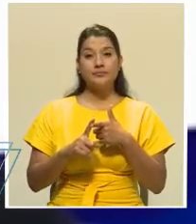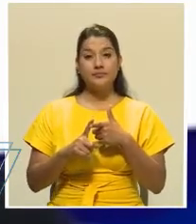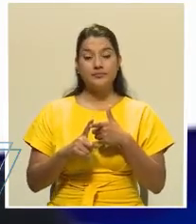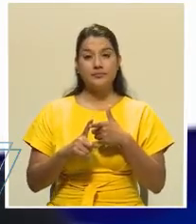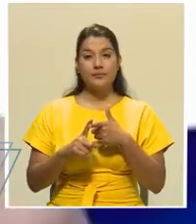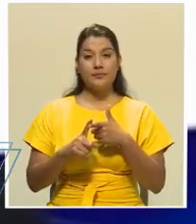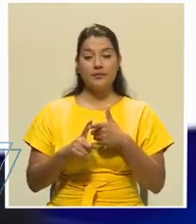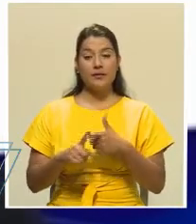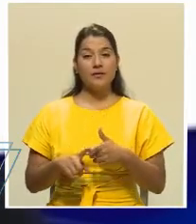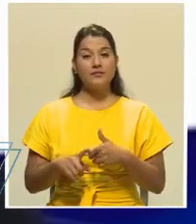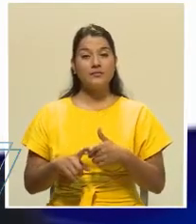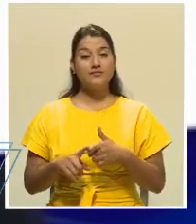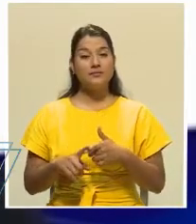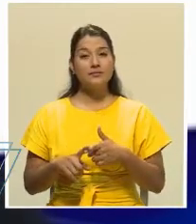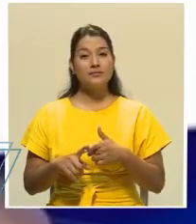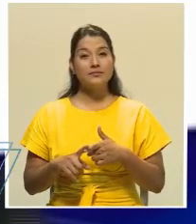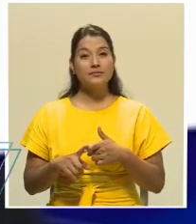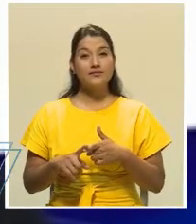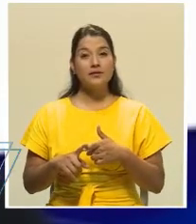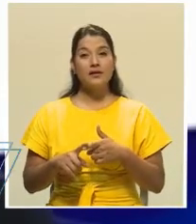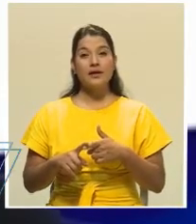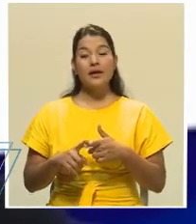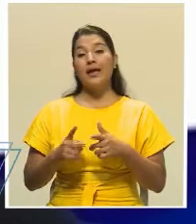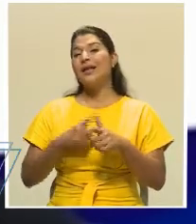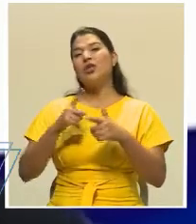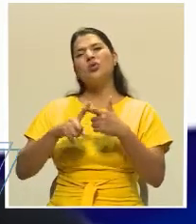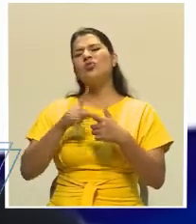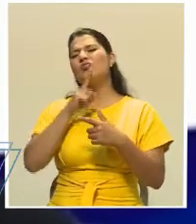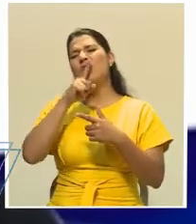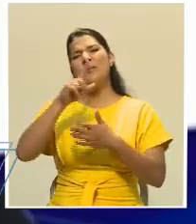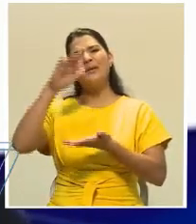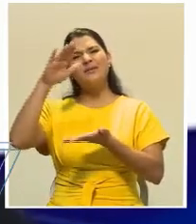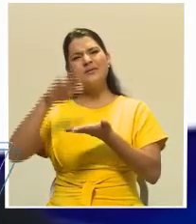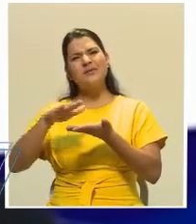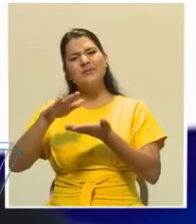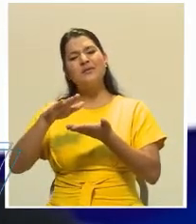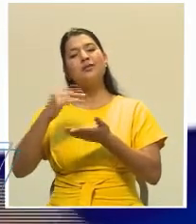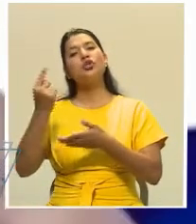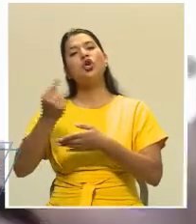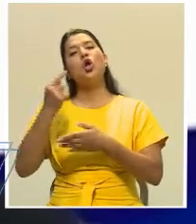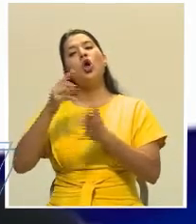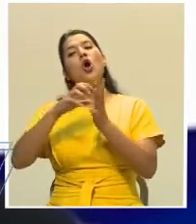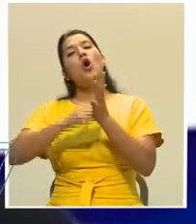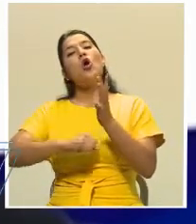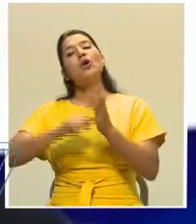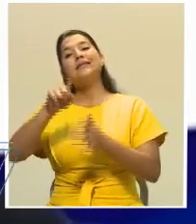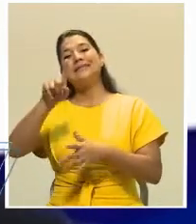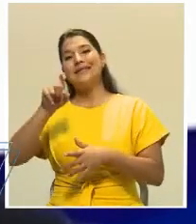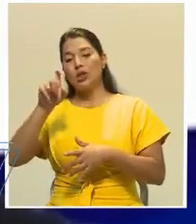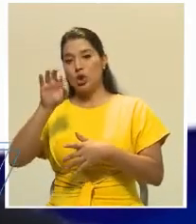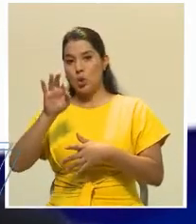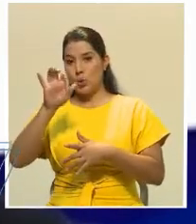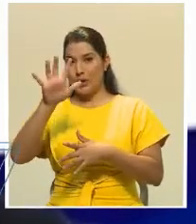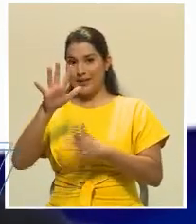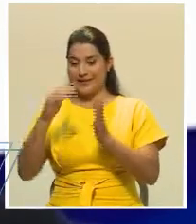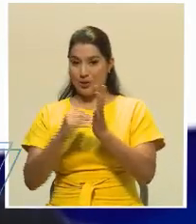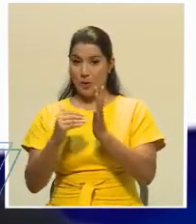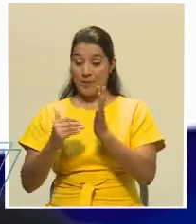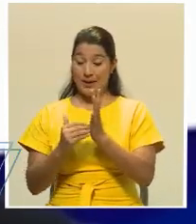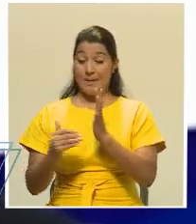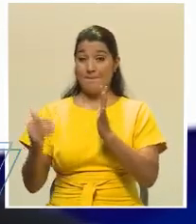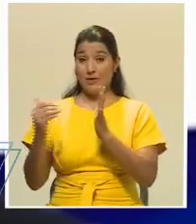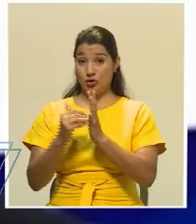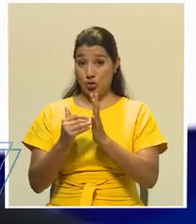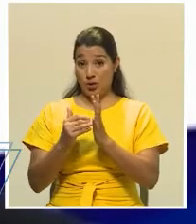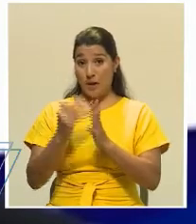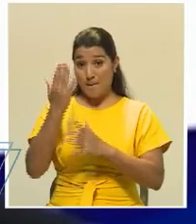llamamos, era una cantidad menor de 195,000 millones originalmente como estaba en el presupuesto,